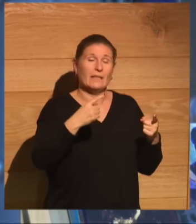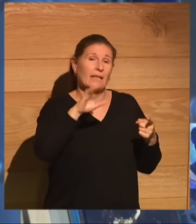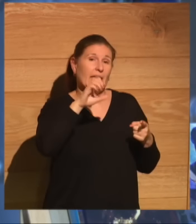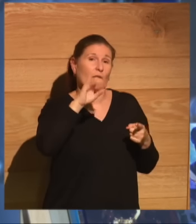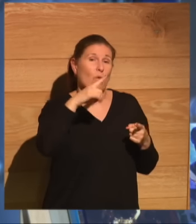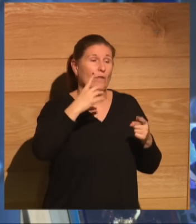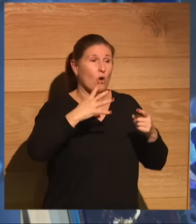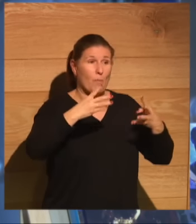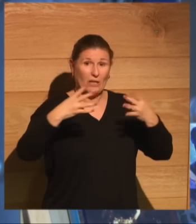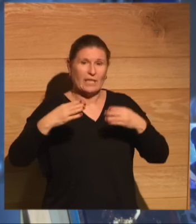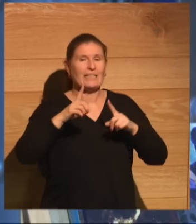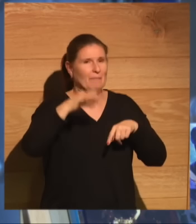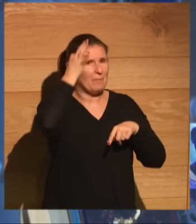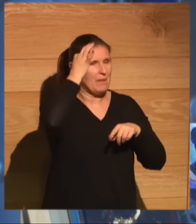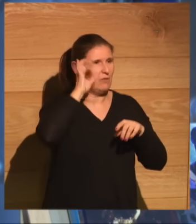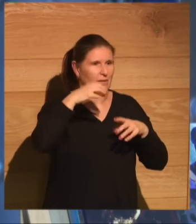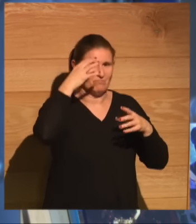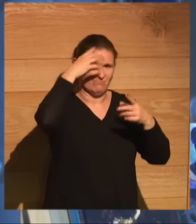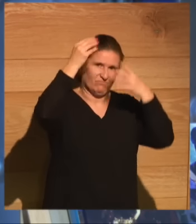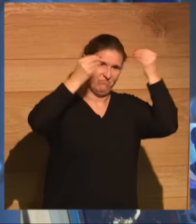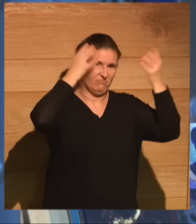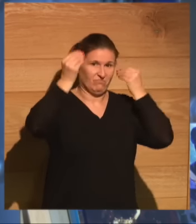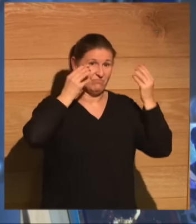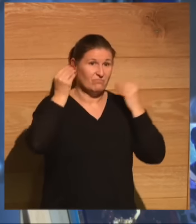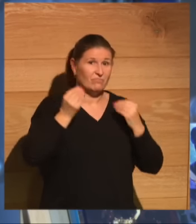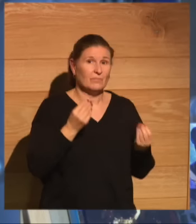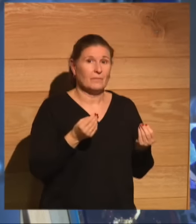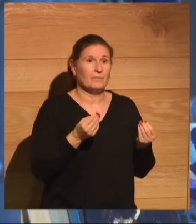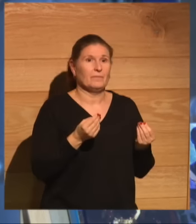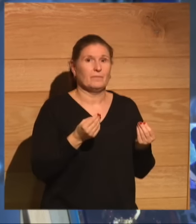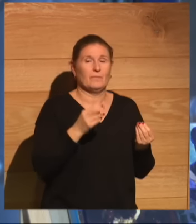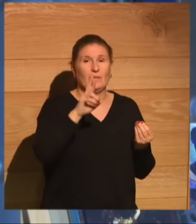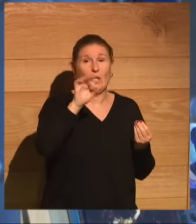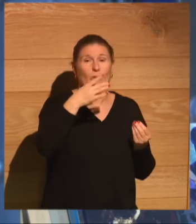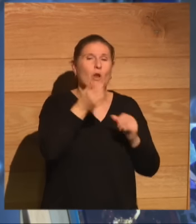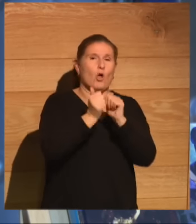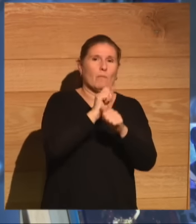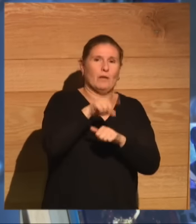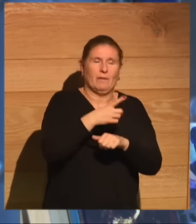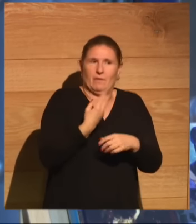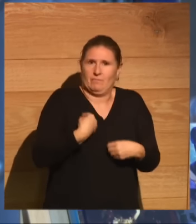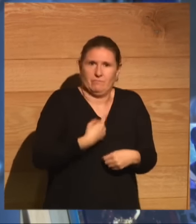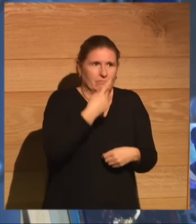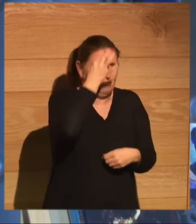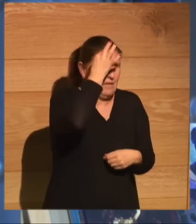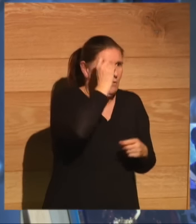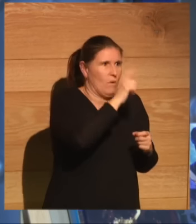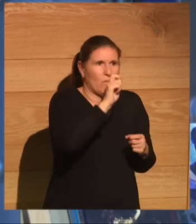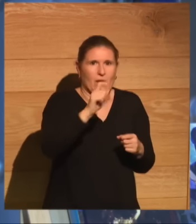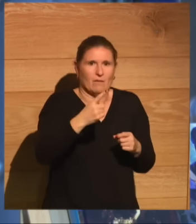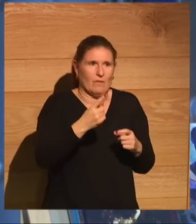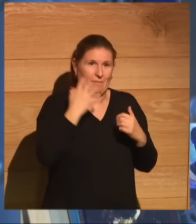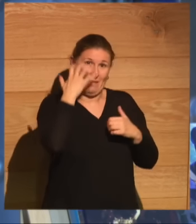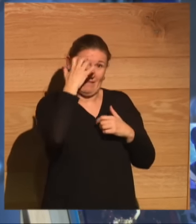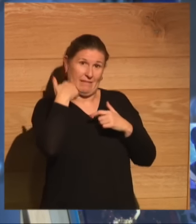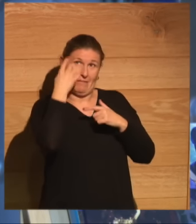la peli de Sorrentino de This Must Be the Place, aunque sea tomándolo de Robert Smith, desde luego. Pero es verdad. Y precisamente por eso nos define